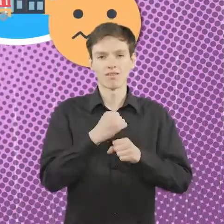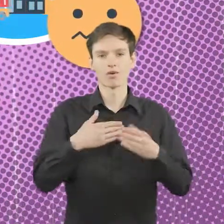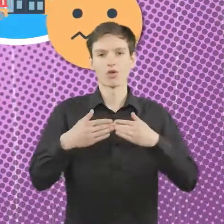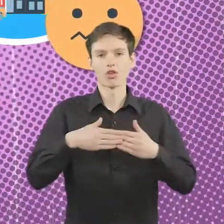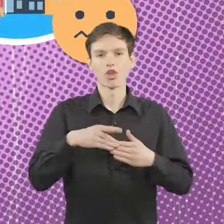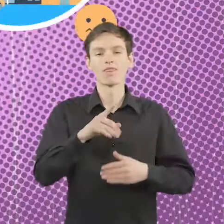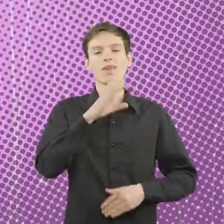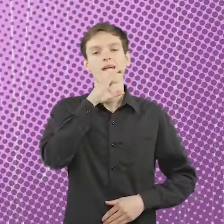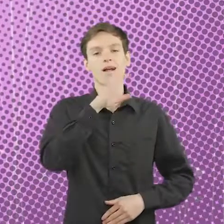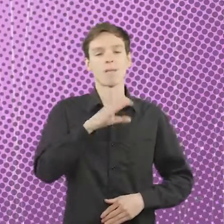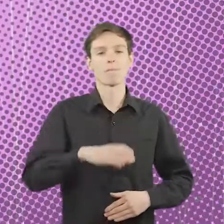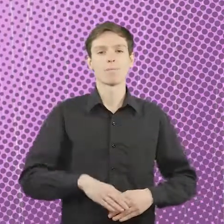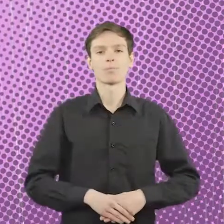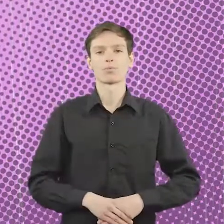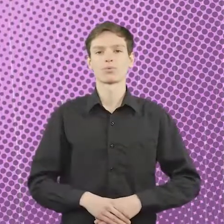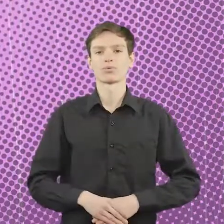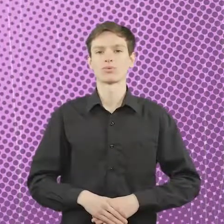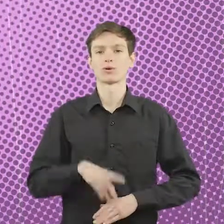Trabajamos en el campo.